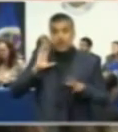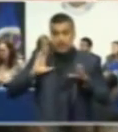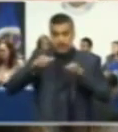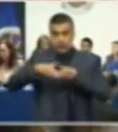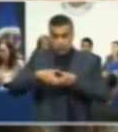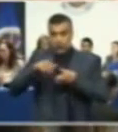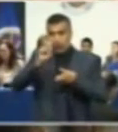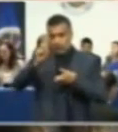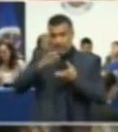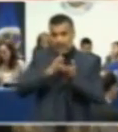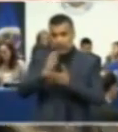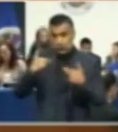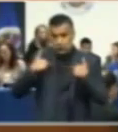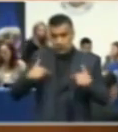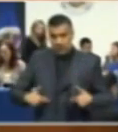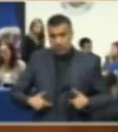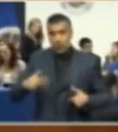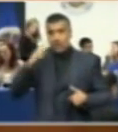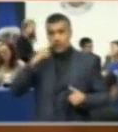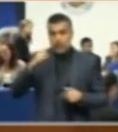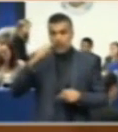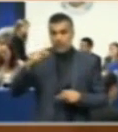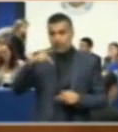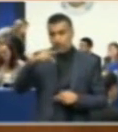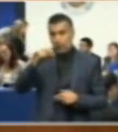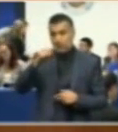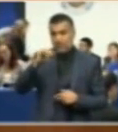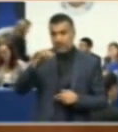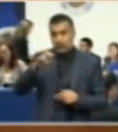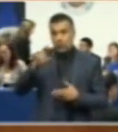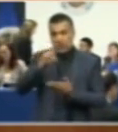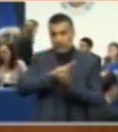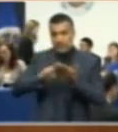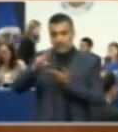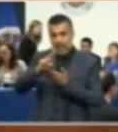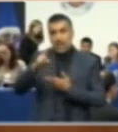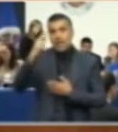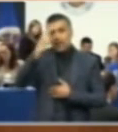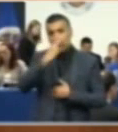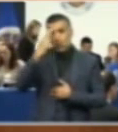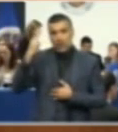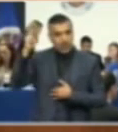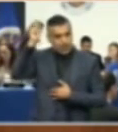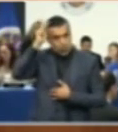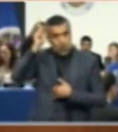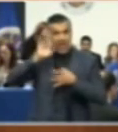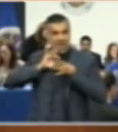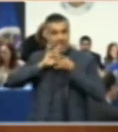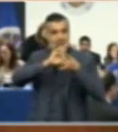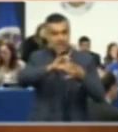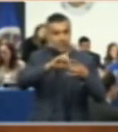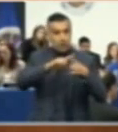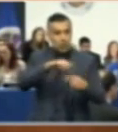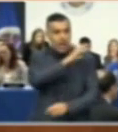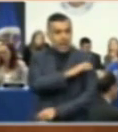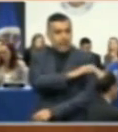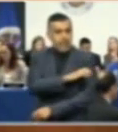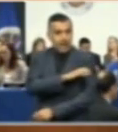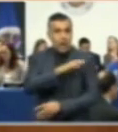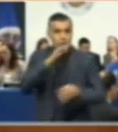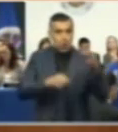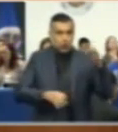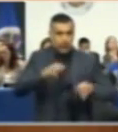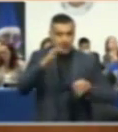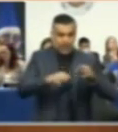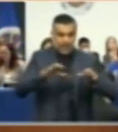de Democracia y Derechos Humanos de la Pontificia Universidad Católica del Perú, en alianza con la Clínica Jurídica